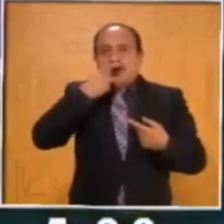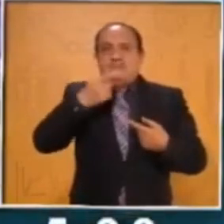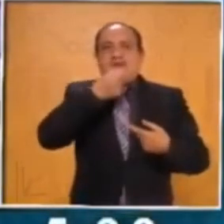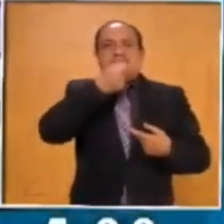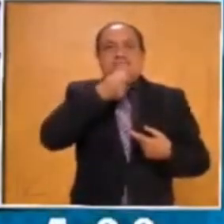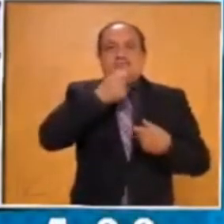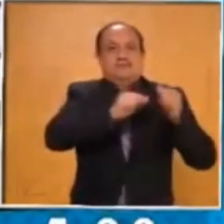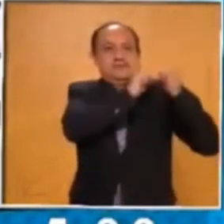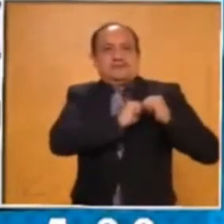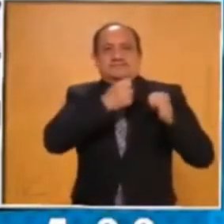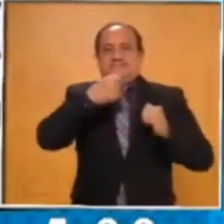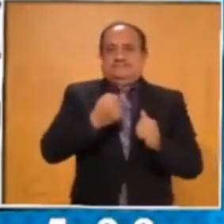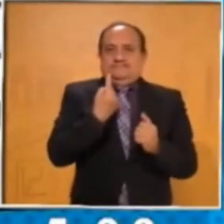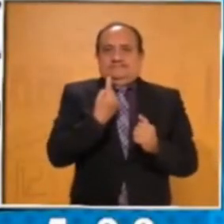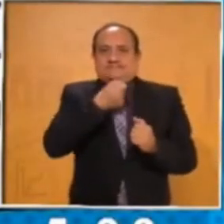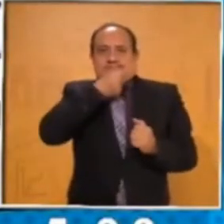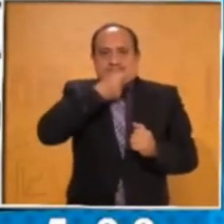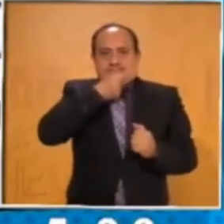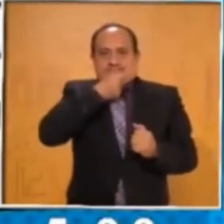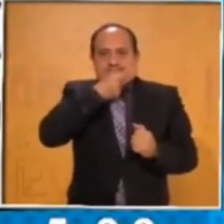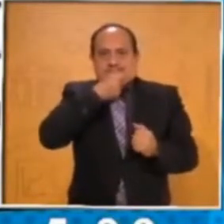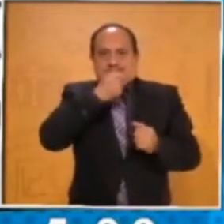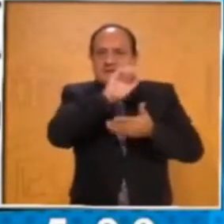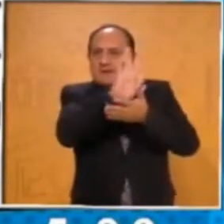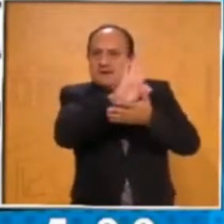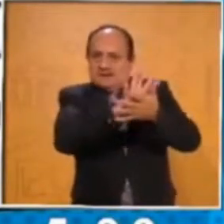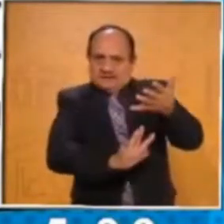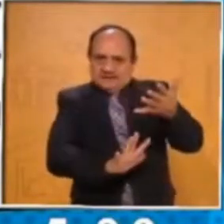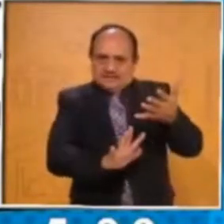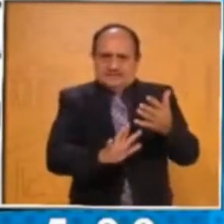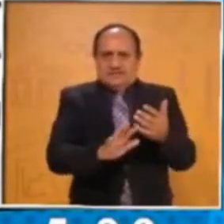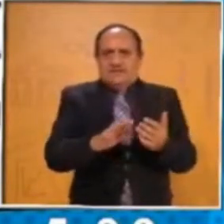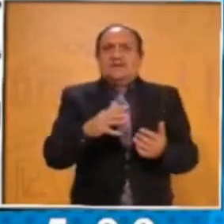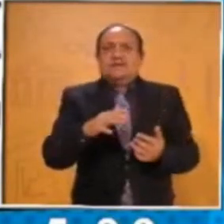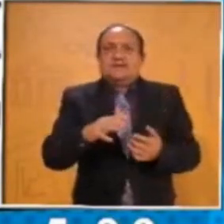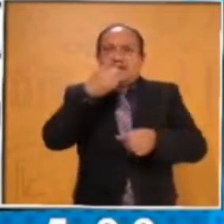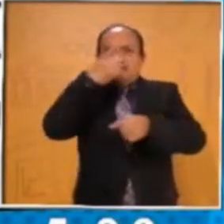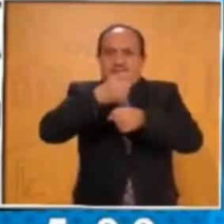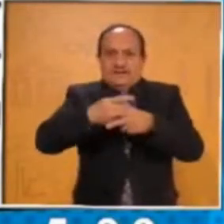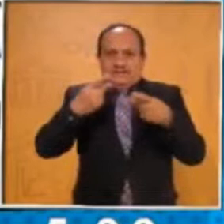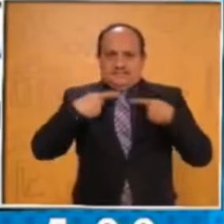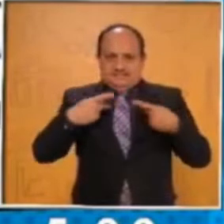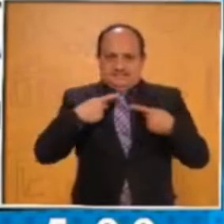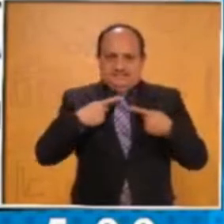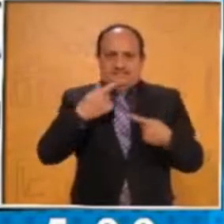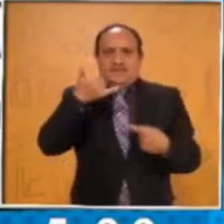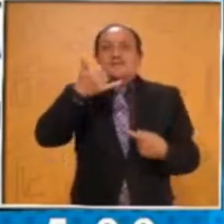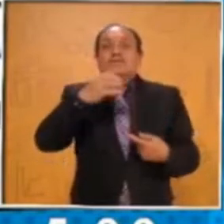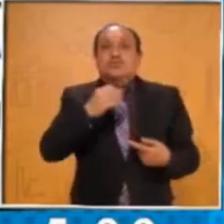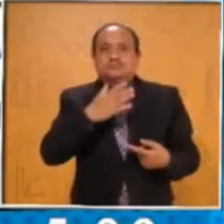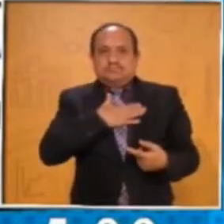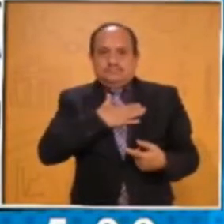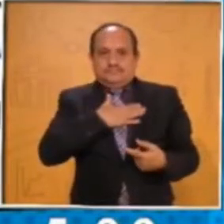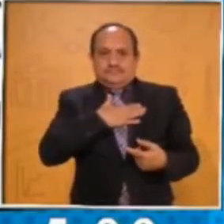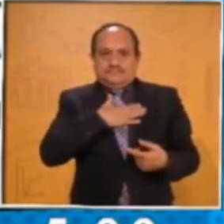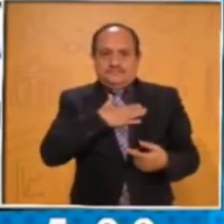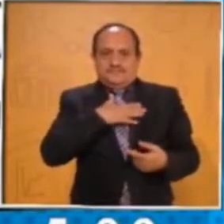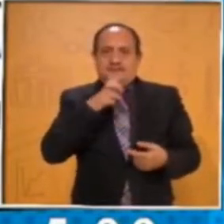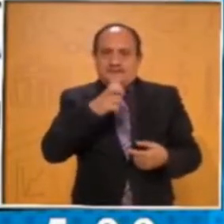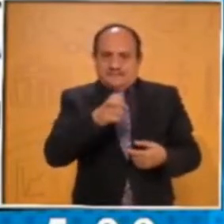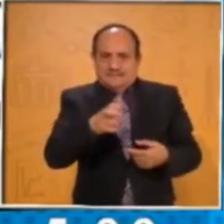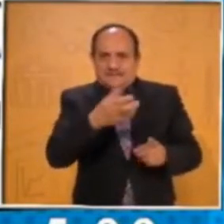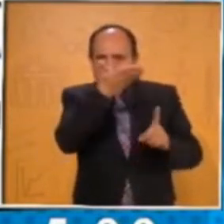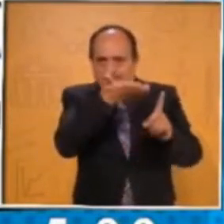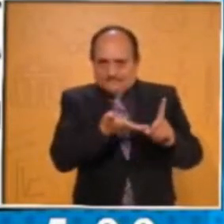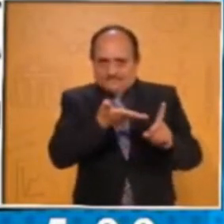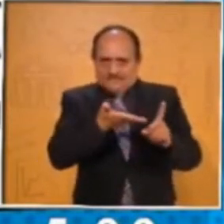es el protagonista, decimos que es narración en primera persona. Ojo, cuando es el narrador, el protagonista, él está